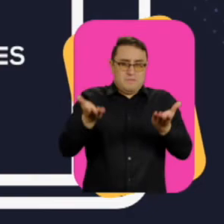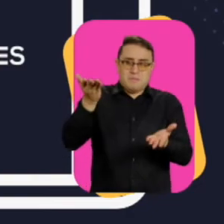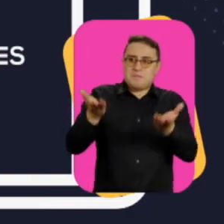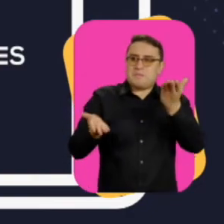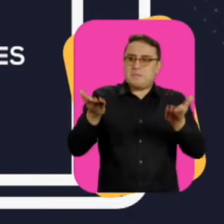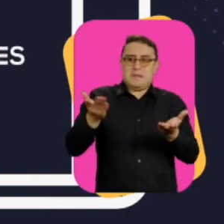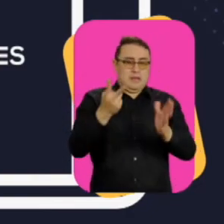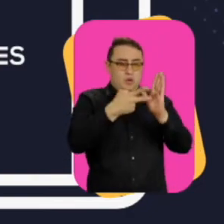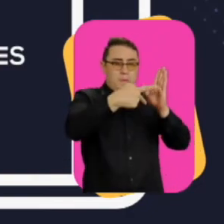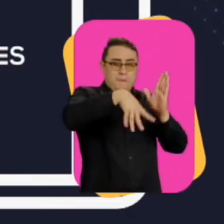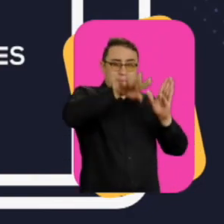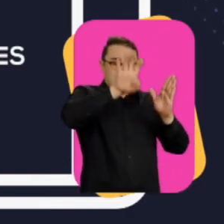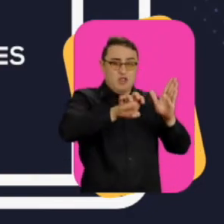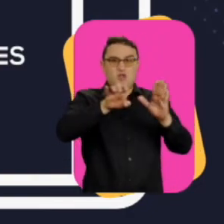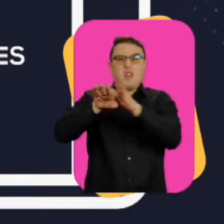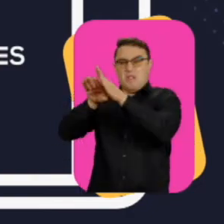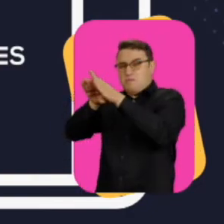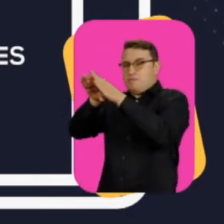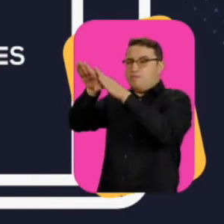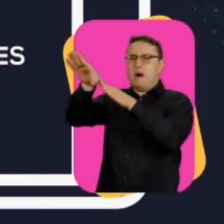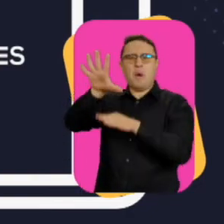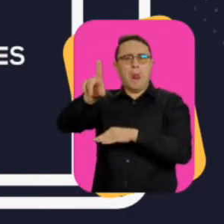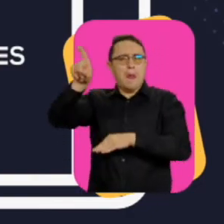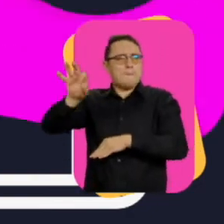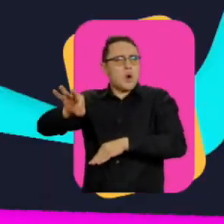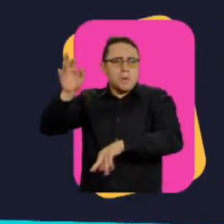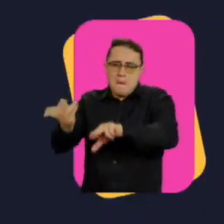usuarios digitales totales del 2019.